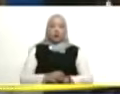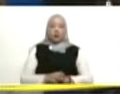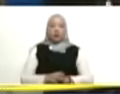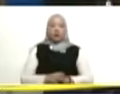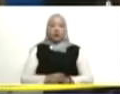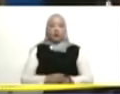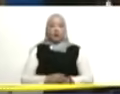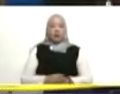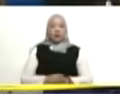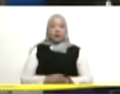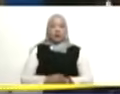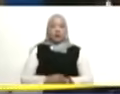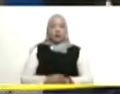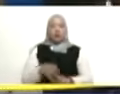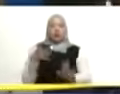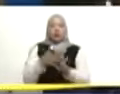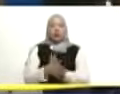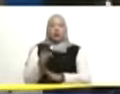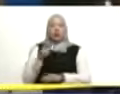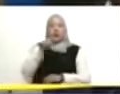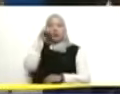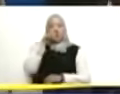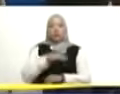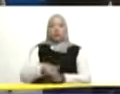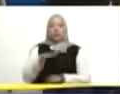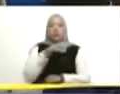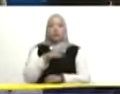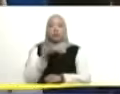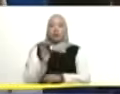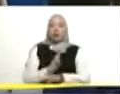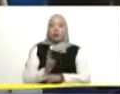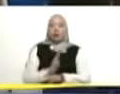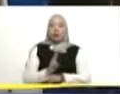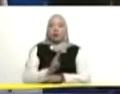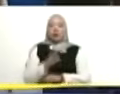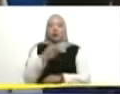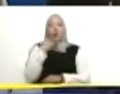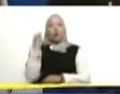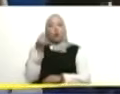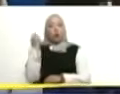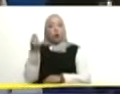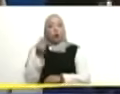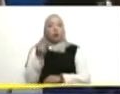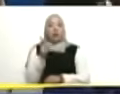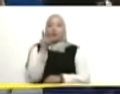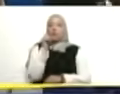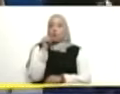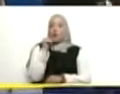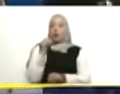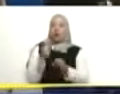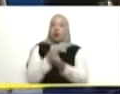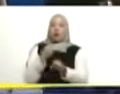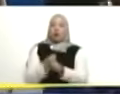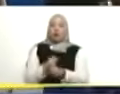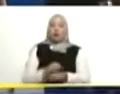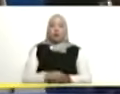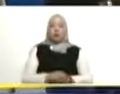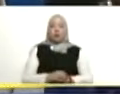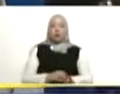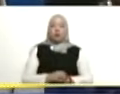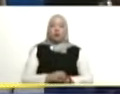puedan acceder a lo que necesitan, lo inmediato. Muchachos y muchachas, no se